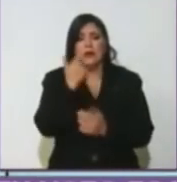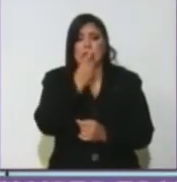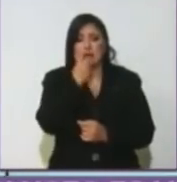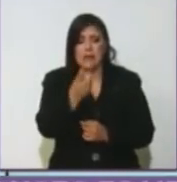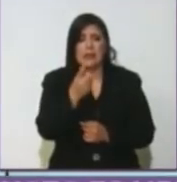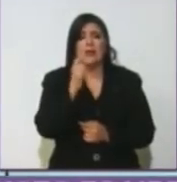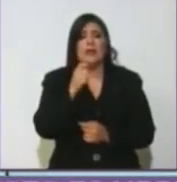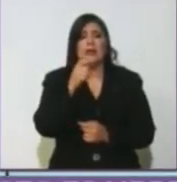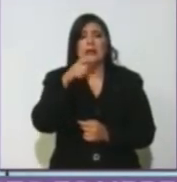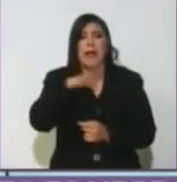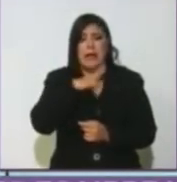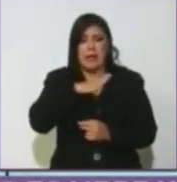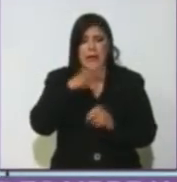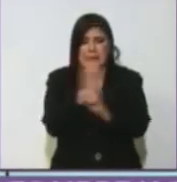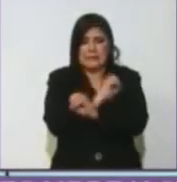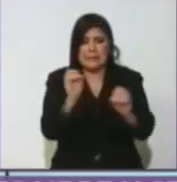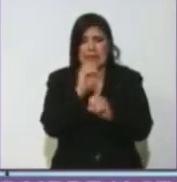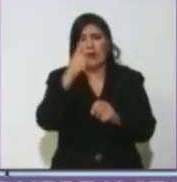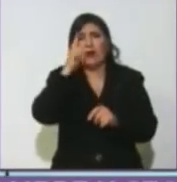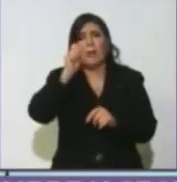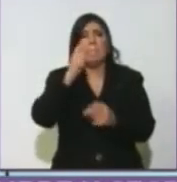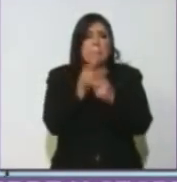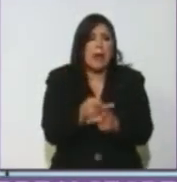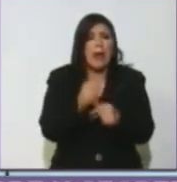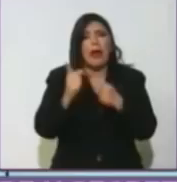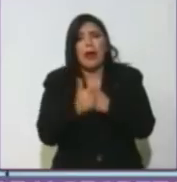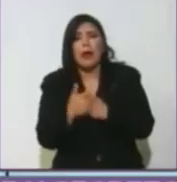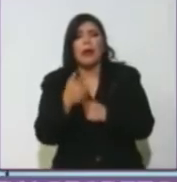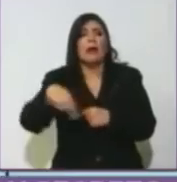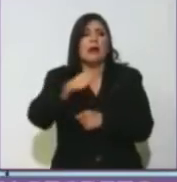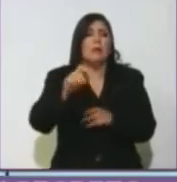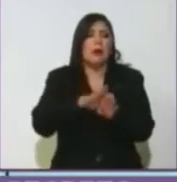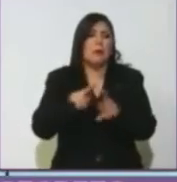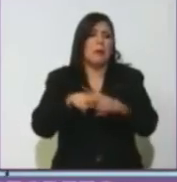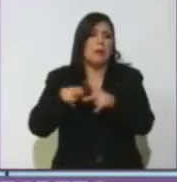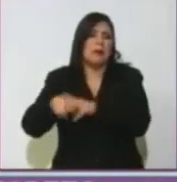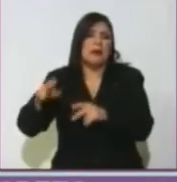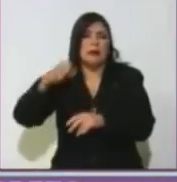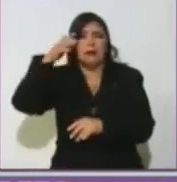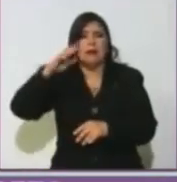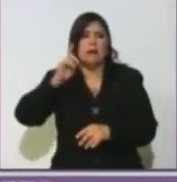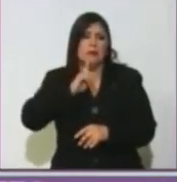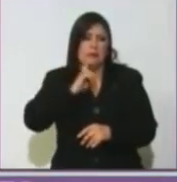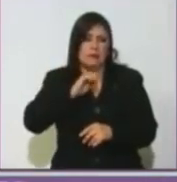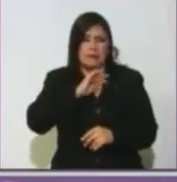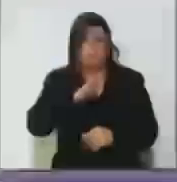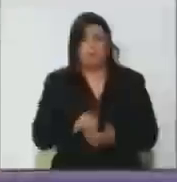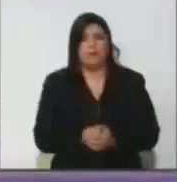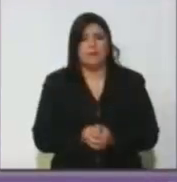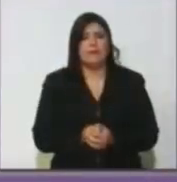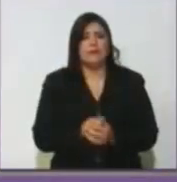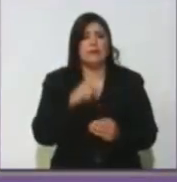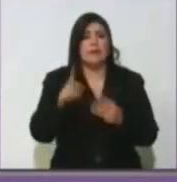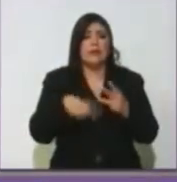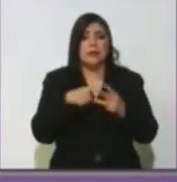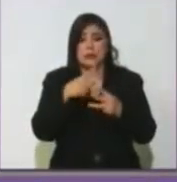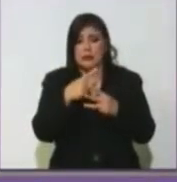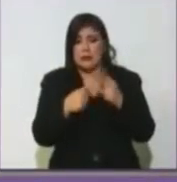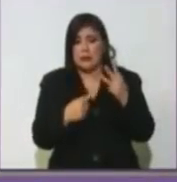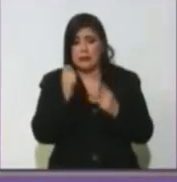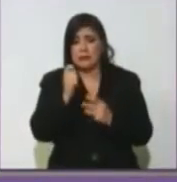quiero decir es que va a haber cero tolerancia contra los feminicidios tiempo tienes tres segundos los quieres